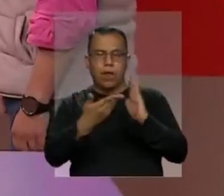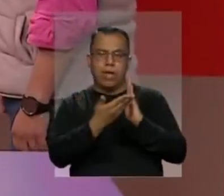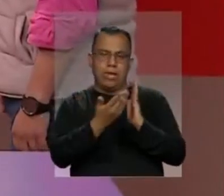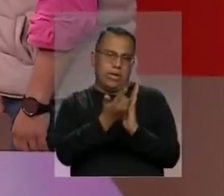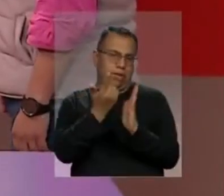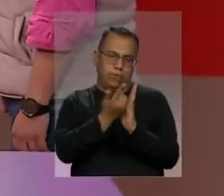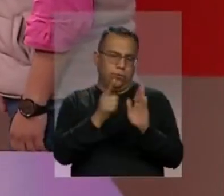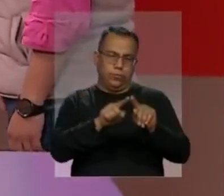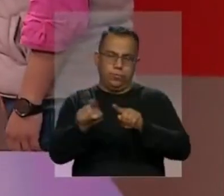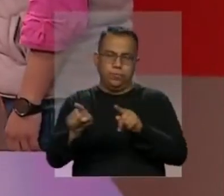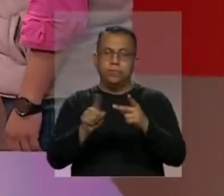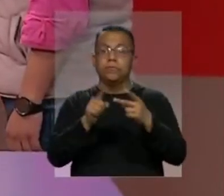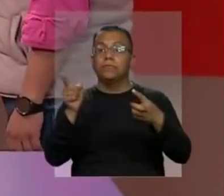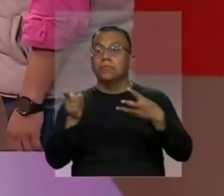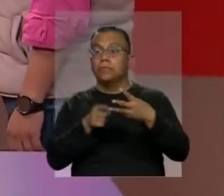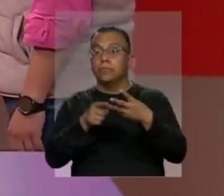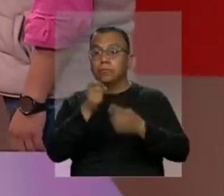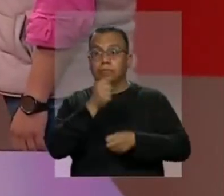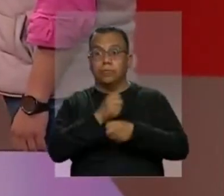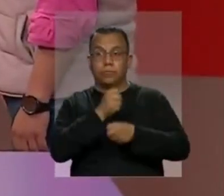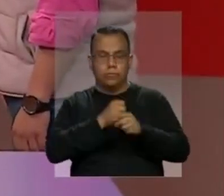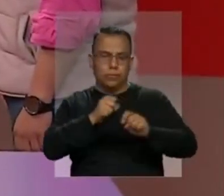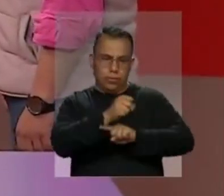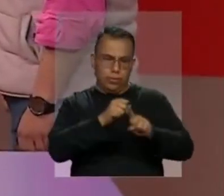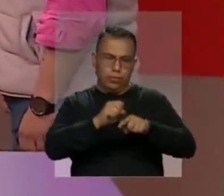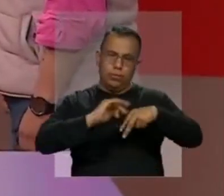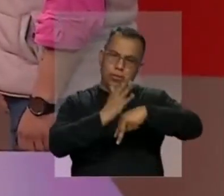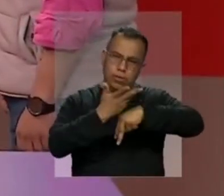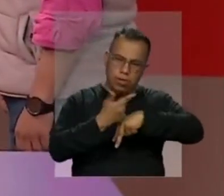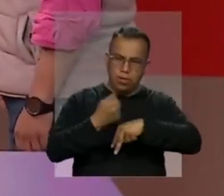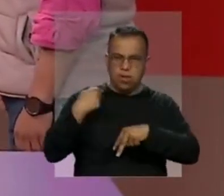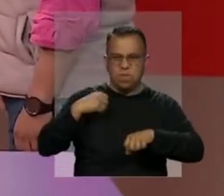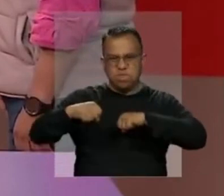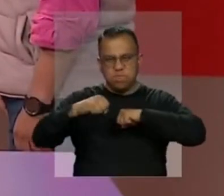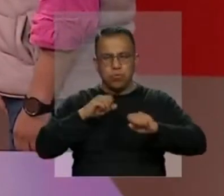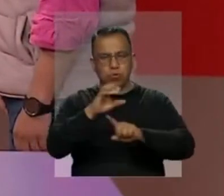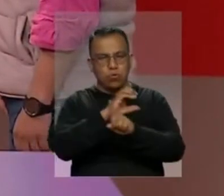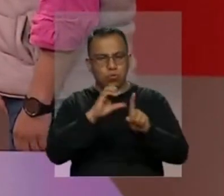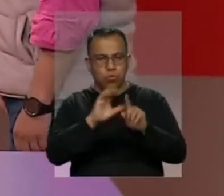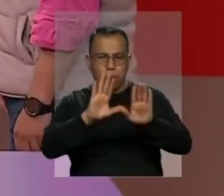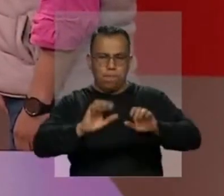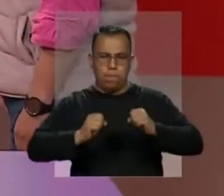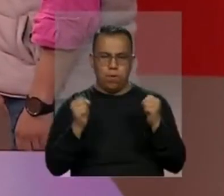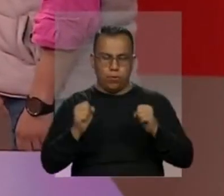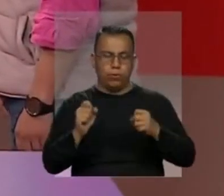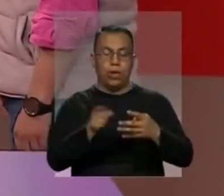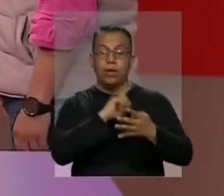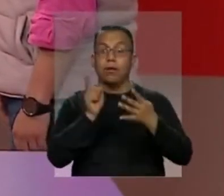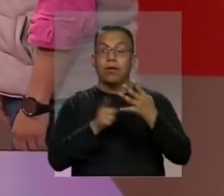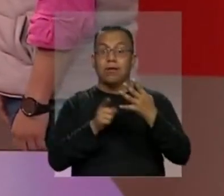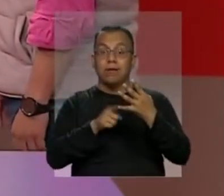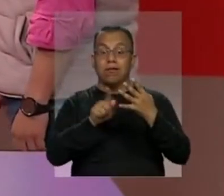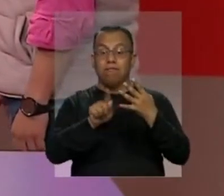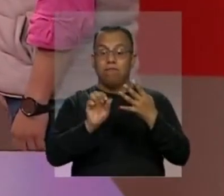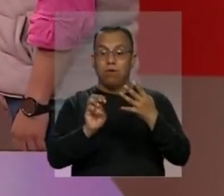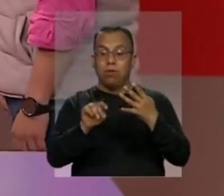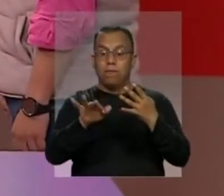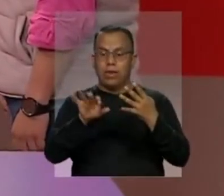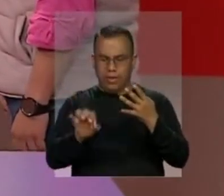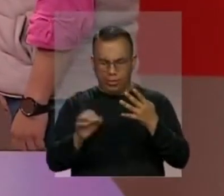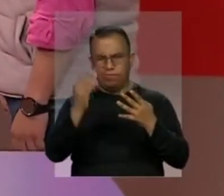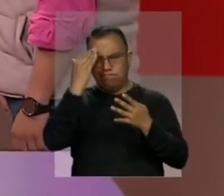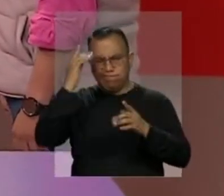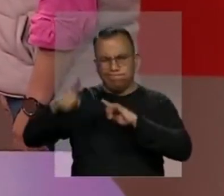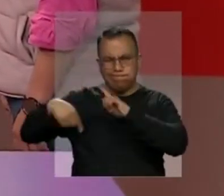libro condiciones laborales y de seguridad social para artistas gestores y actores de la cultura en Bogotá el fomento de sabores saberes